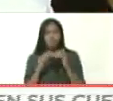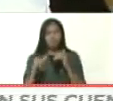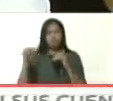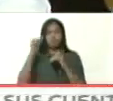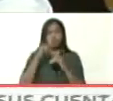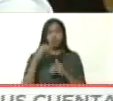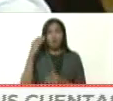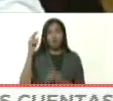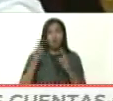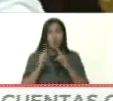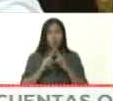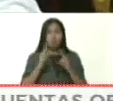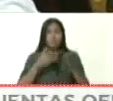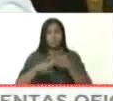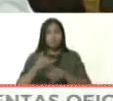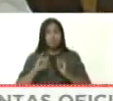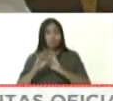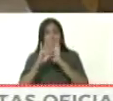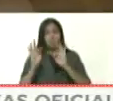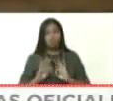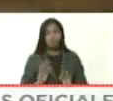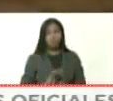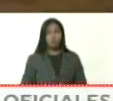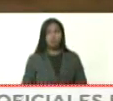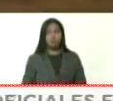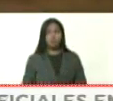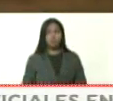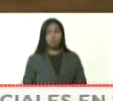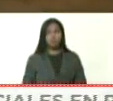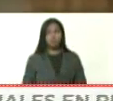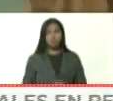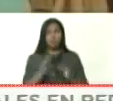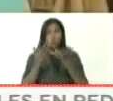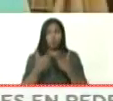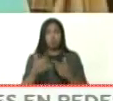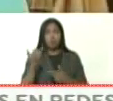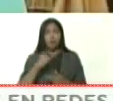conocimiento científico, técnico, y con la industria